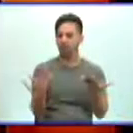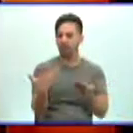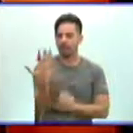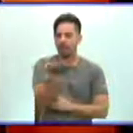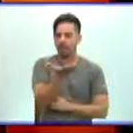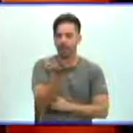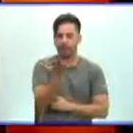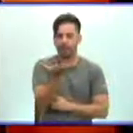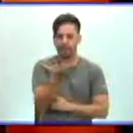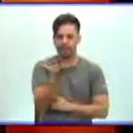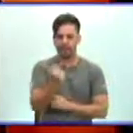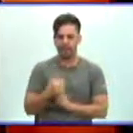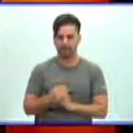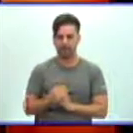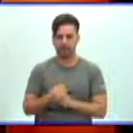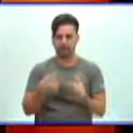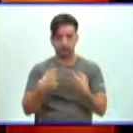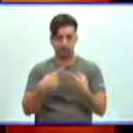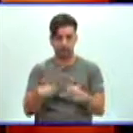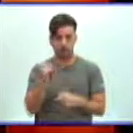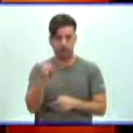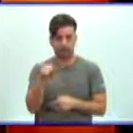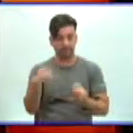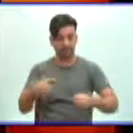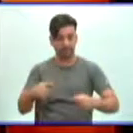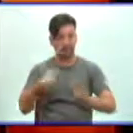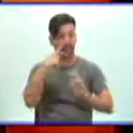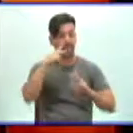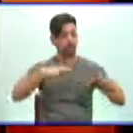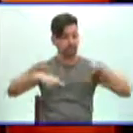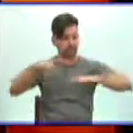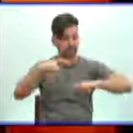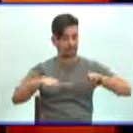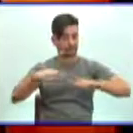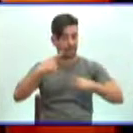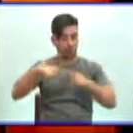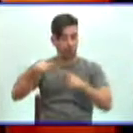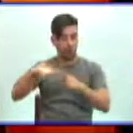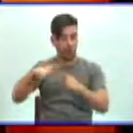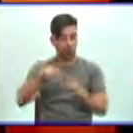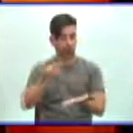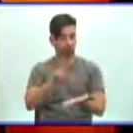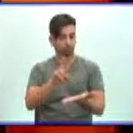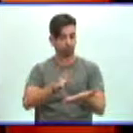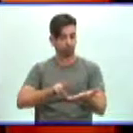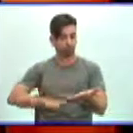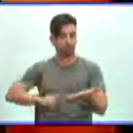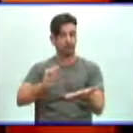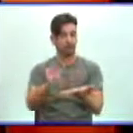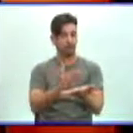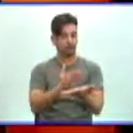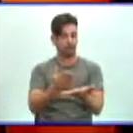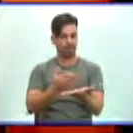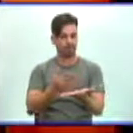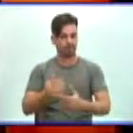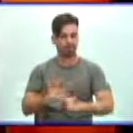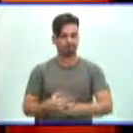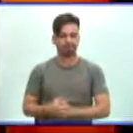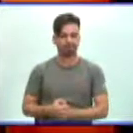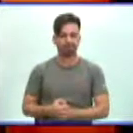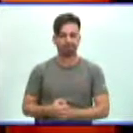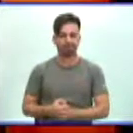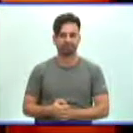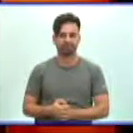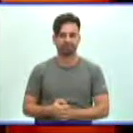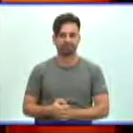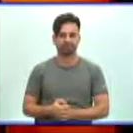tengamos diversidad de clima y de paisajes en una misma faja como puede ser la tropical.